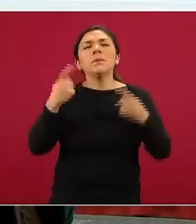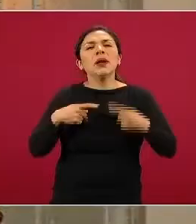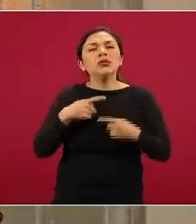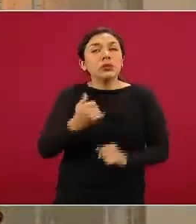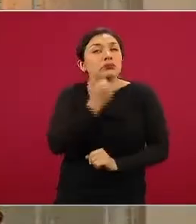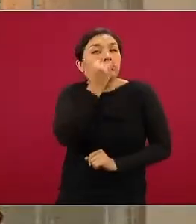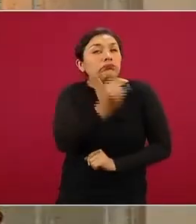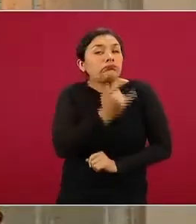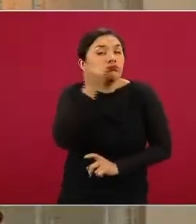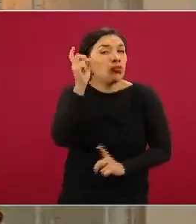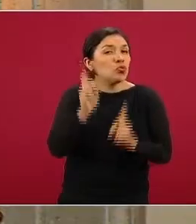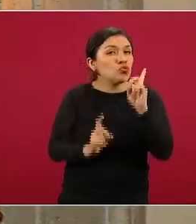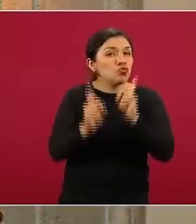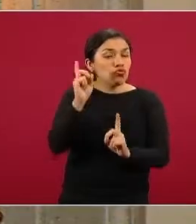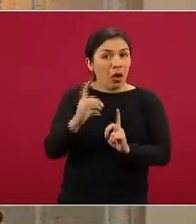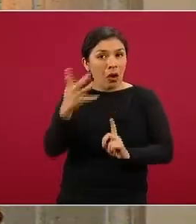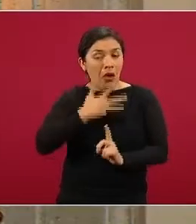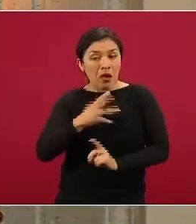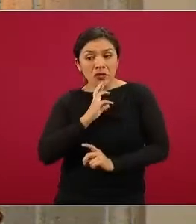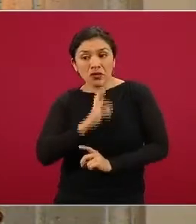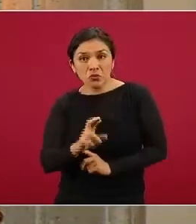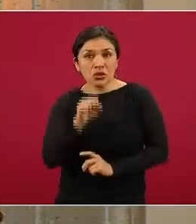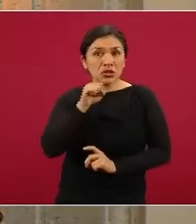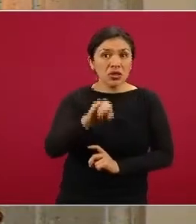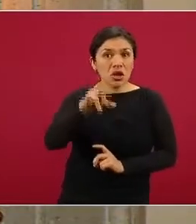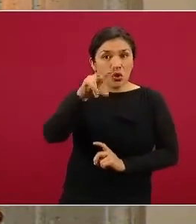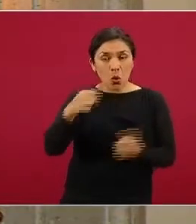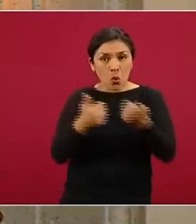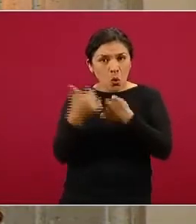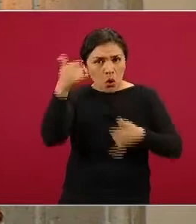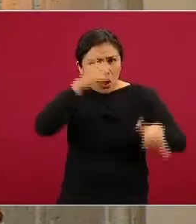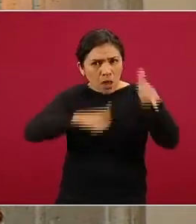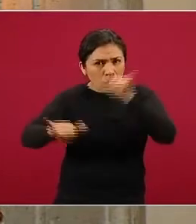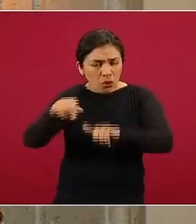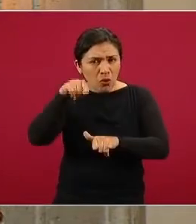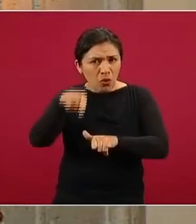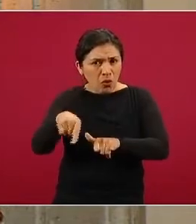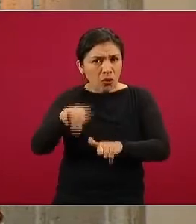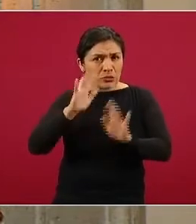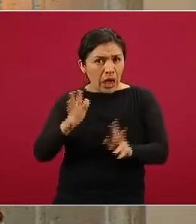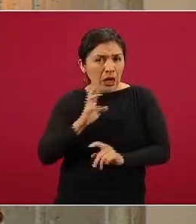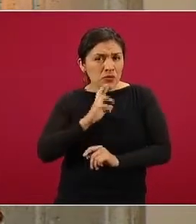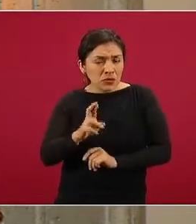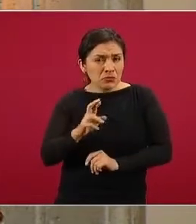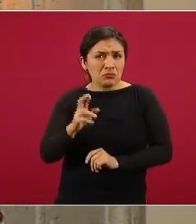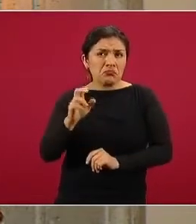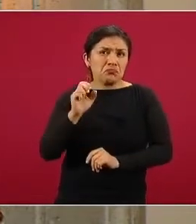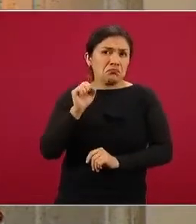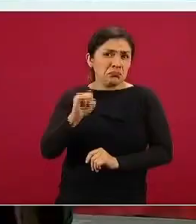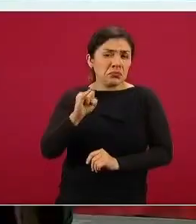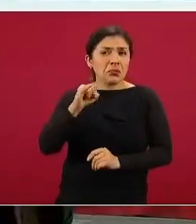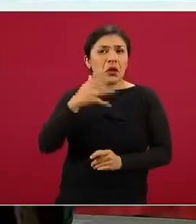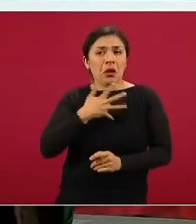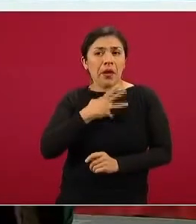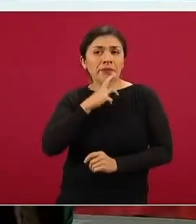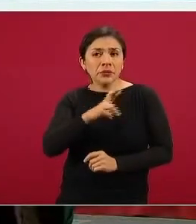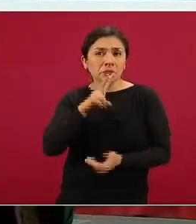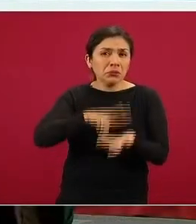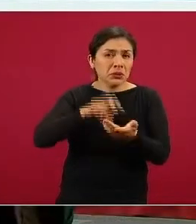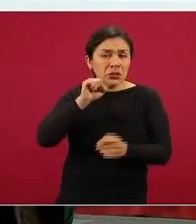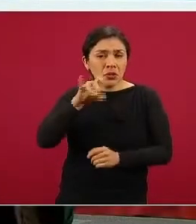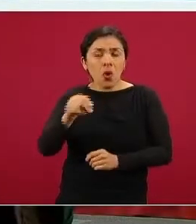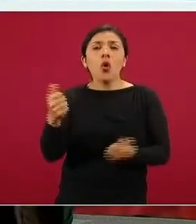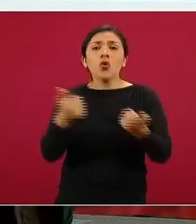sospechosos, independientemente que tengan o no una muestra de laboratorio o que esta muestra de laboratorio pueda o no tener un resultado,